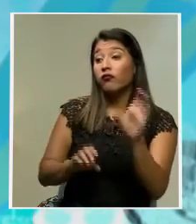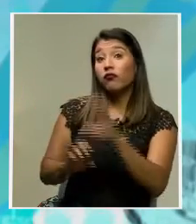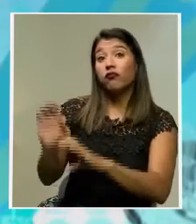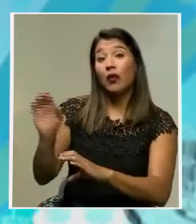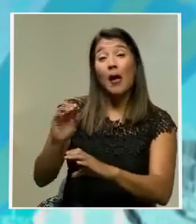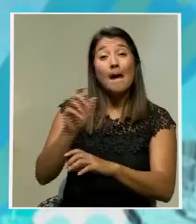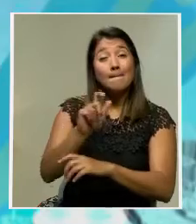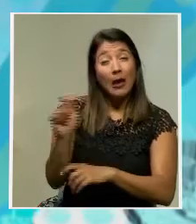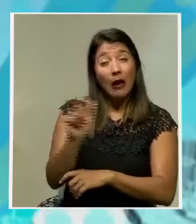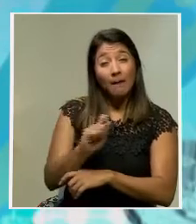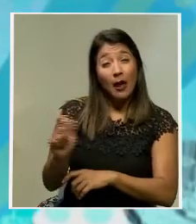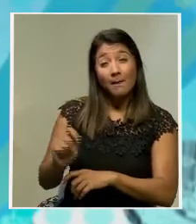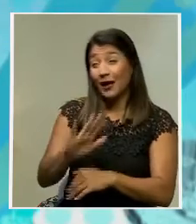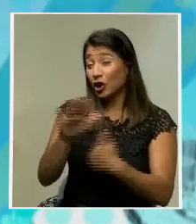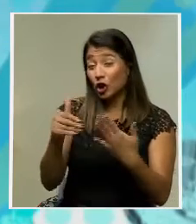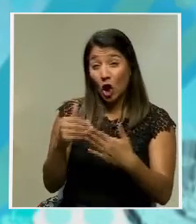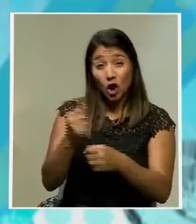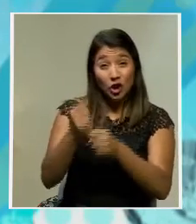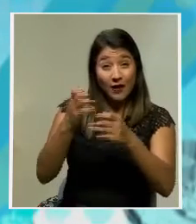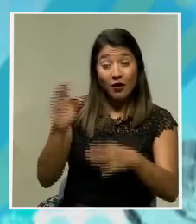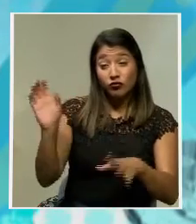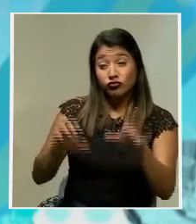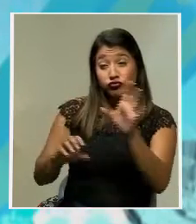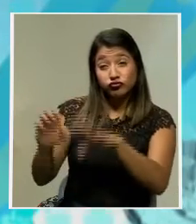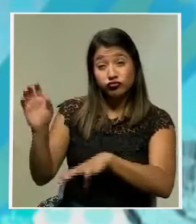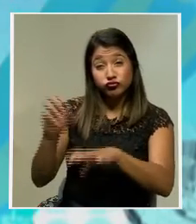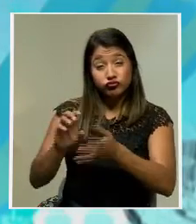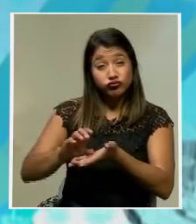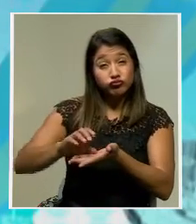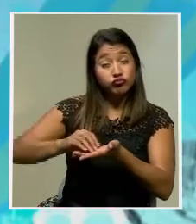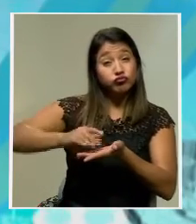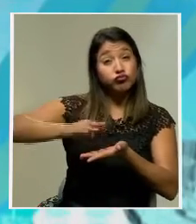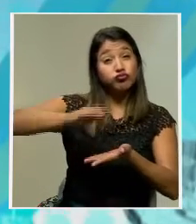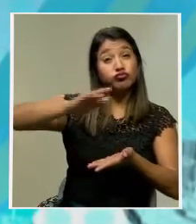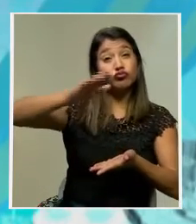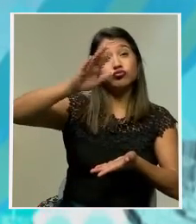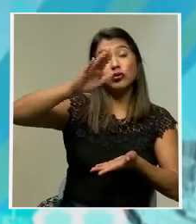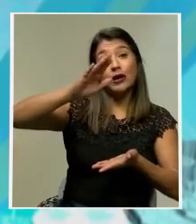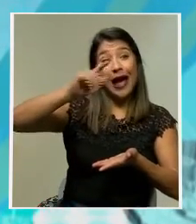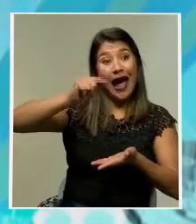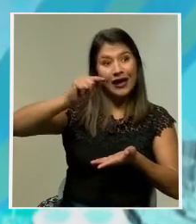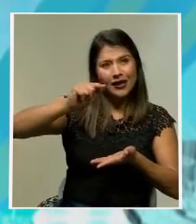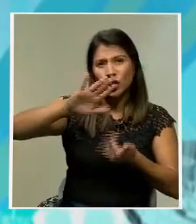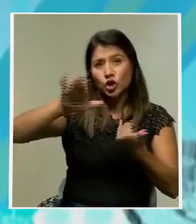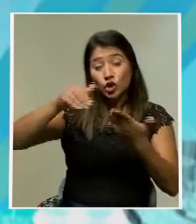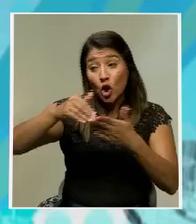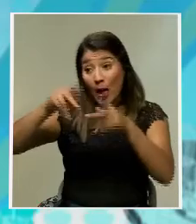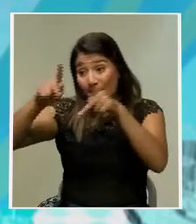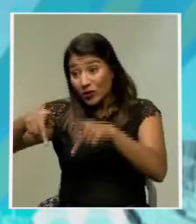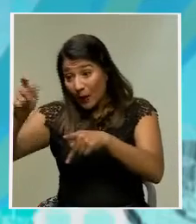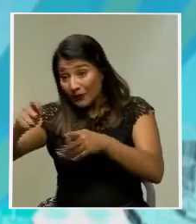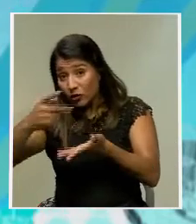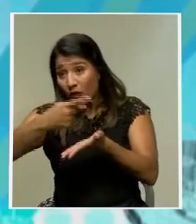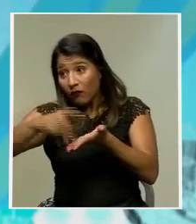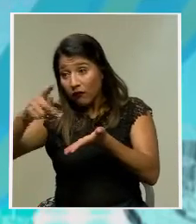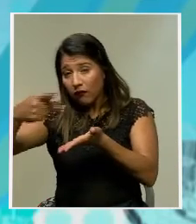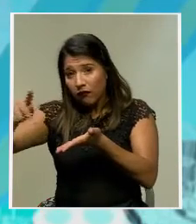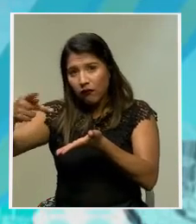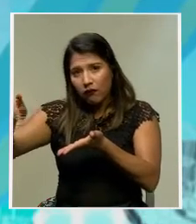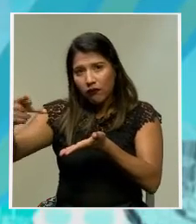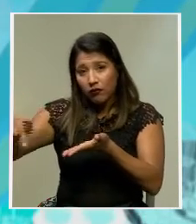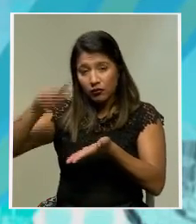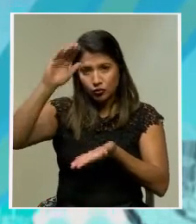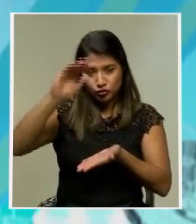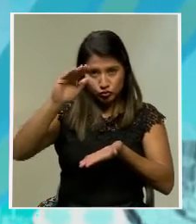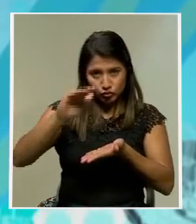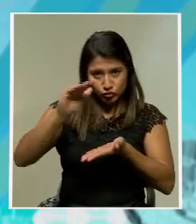se invierte, las administradoras los invierten y de ahí van pagando las pensiones de quienes se van jubilando. Entonces en algún momento don Álvaro